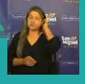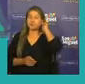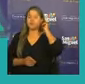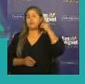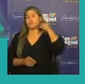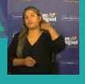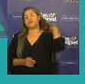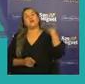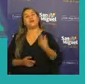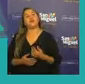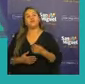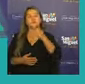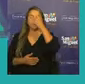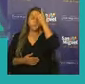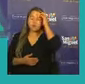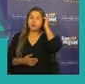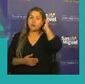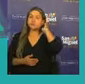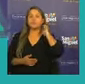Y